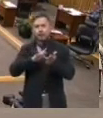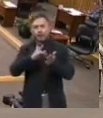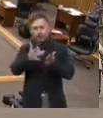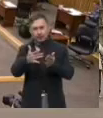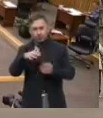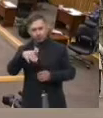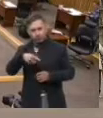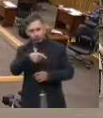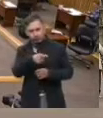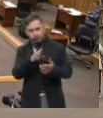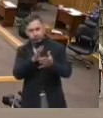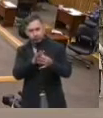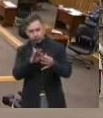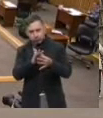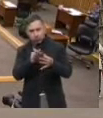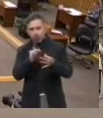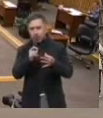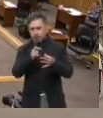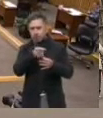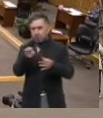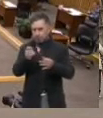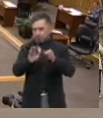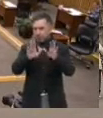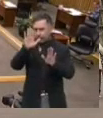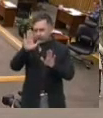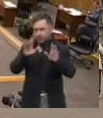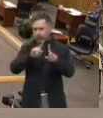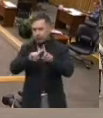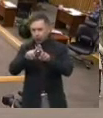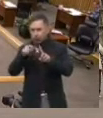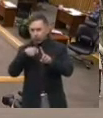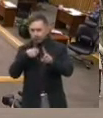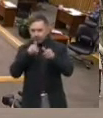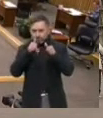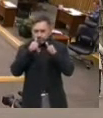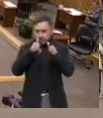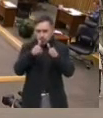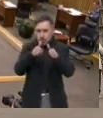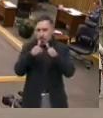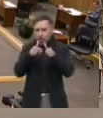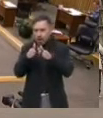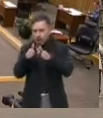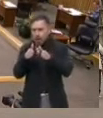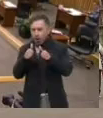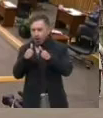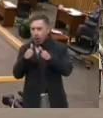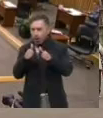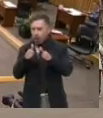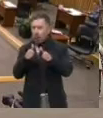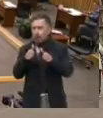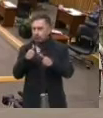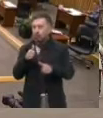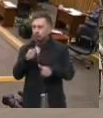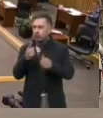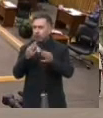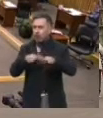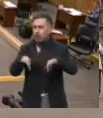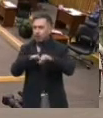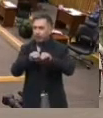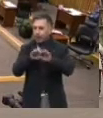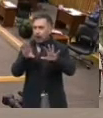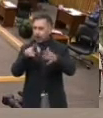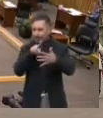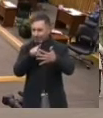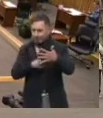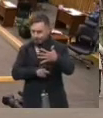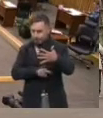mucha atención las distintas participaciones y yo creo que hay que dejar claro varias cosas. A ver, en este caso está acreditado que hay